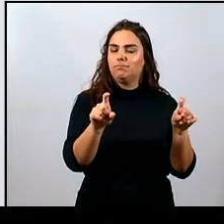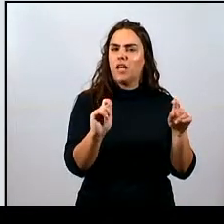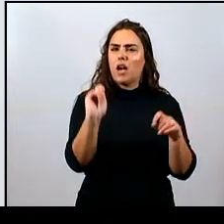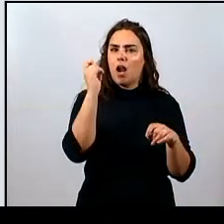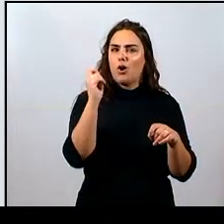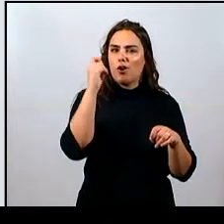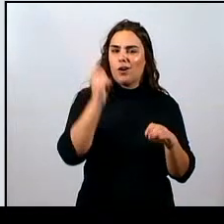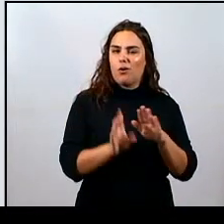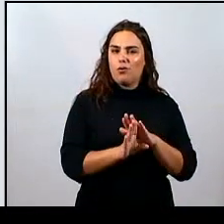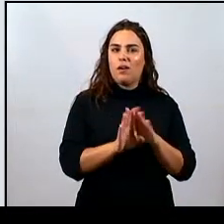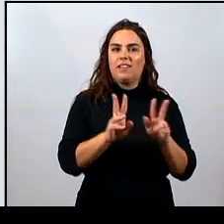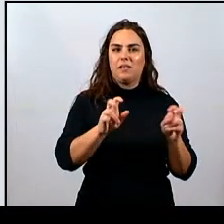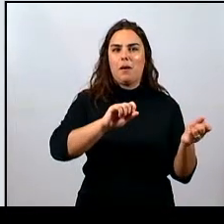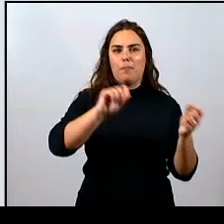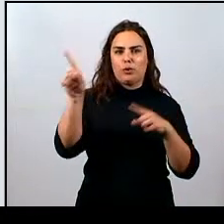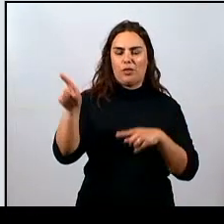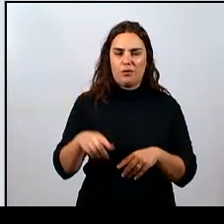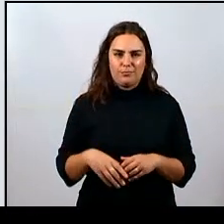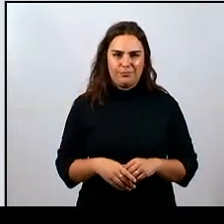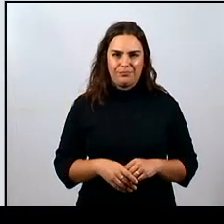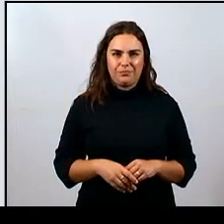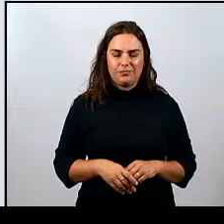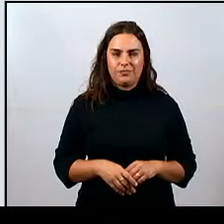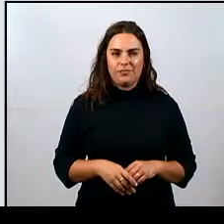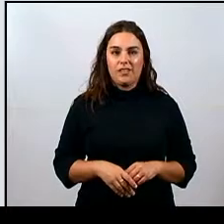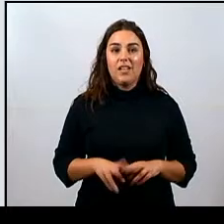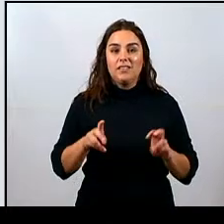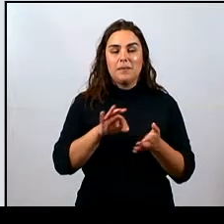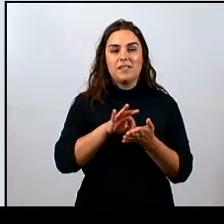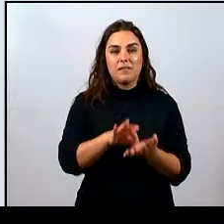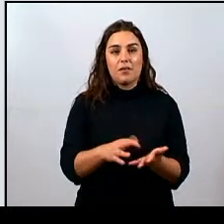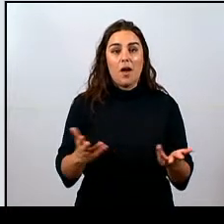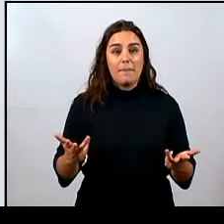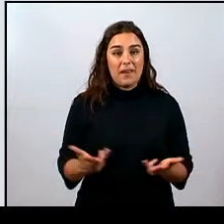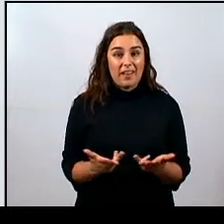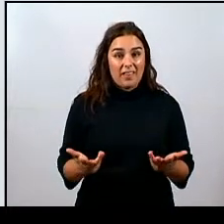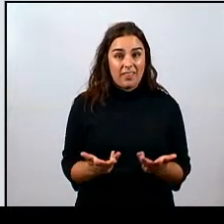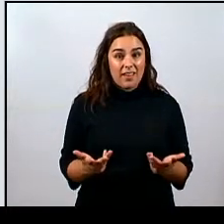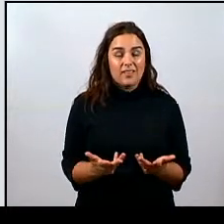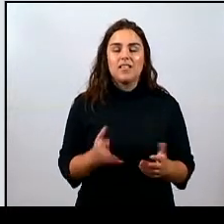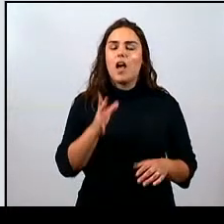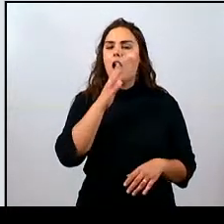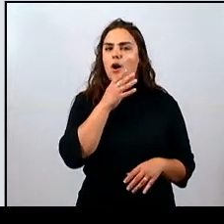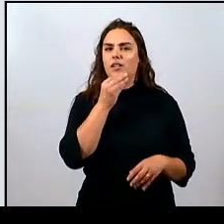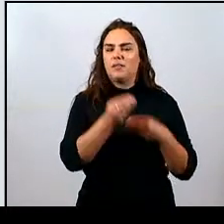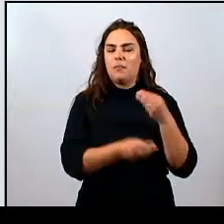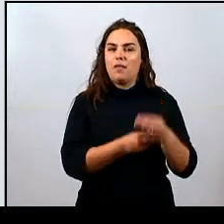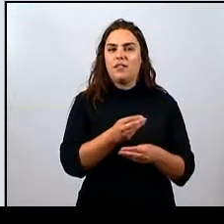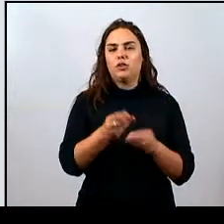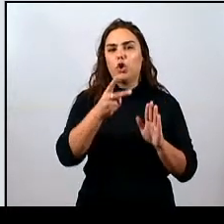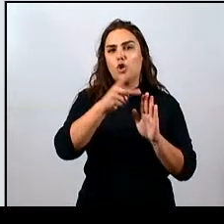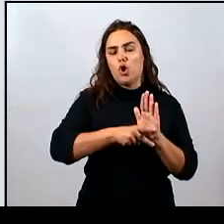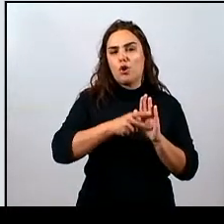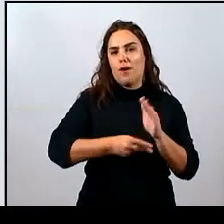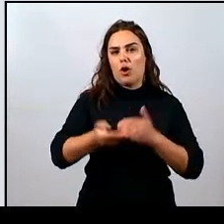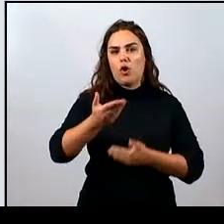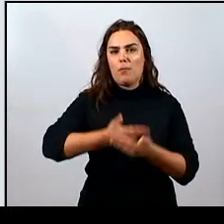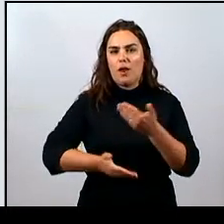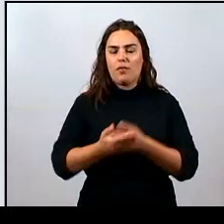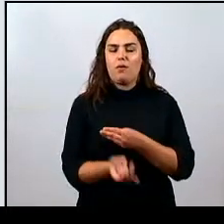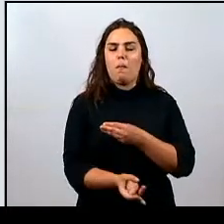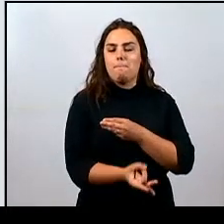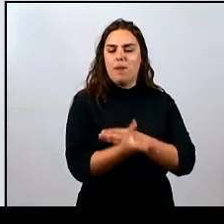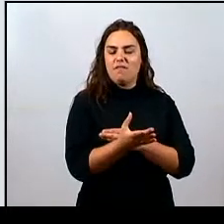récord en exportaciones. En cuanto a servicios de emergencia, vamos a establecer un marco de colaboración para